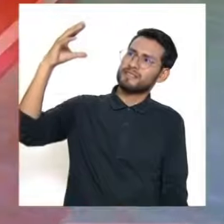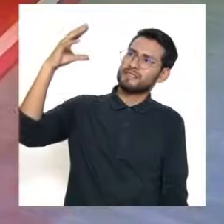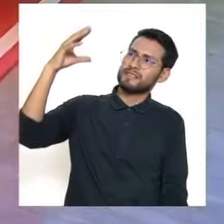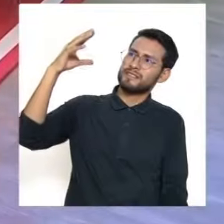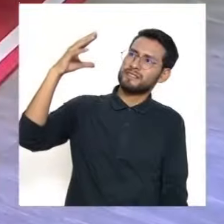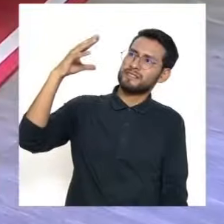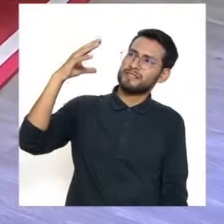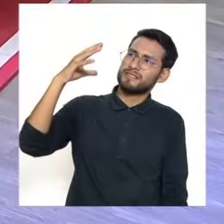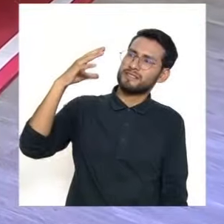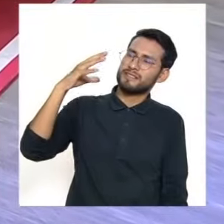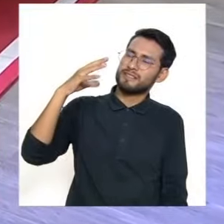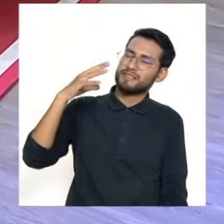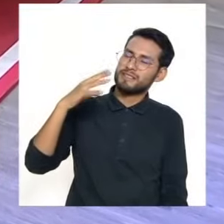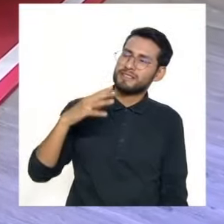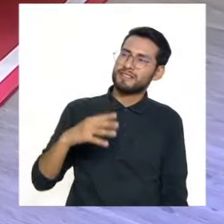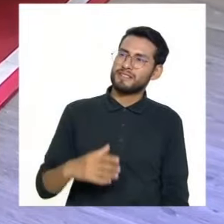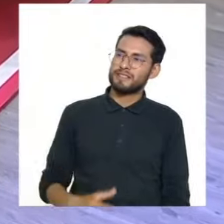poquito